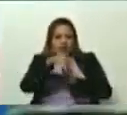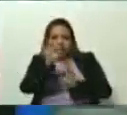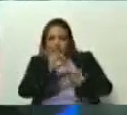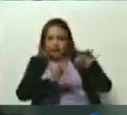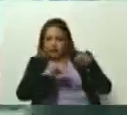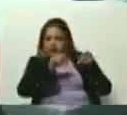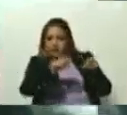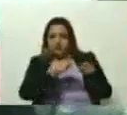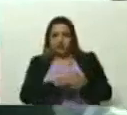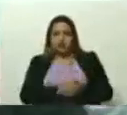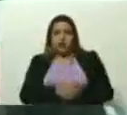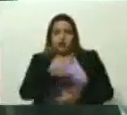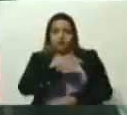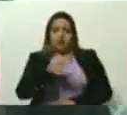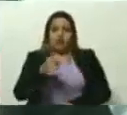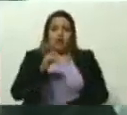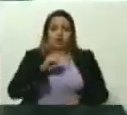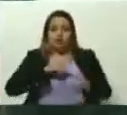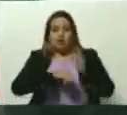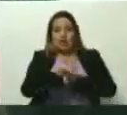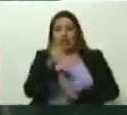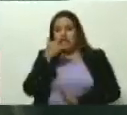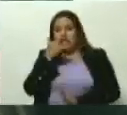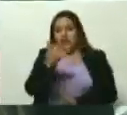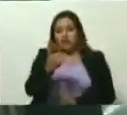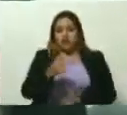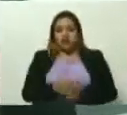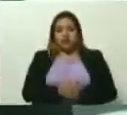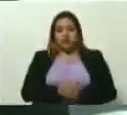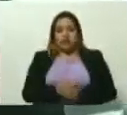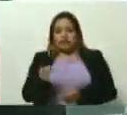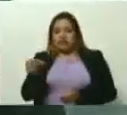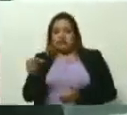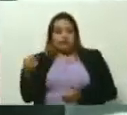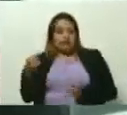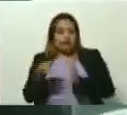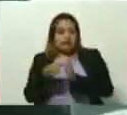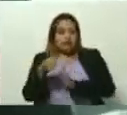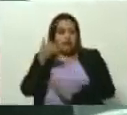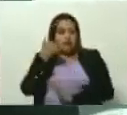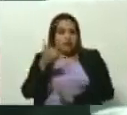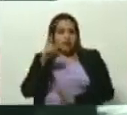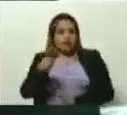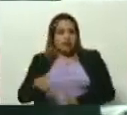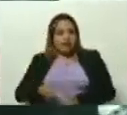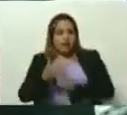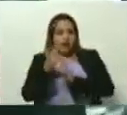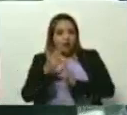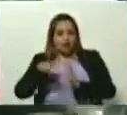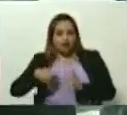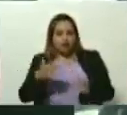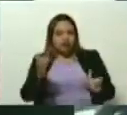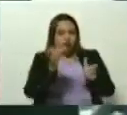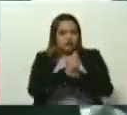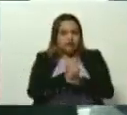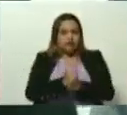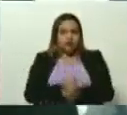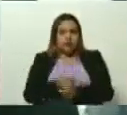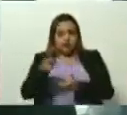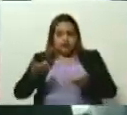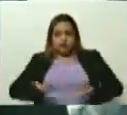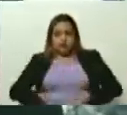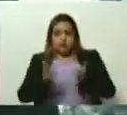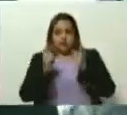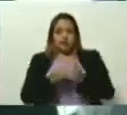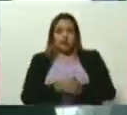allí personas que han ingresado con teléfonos, con chips telefónico, hasta con armas hemos encontrado, pues, y eso nos ha permitido